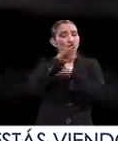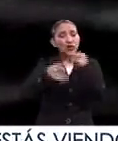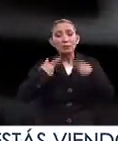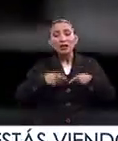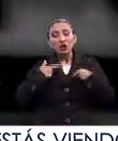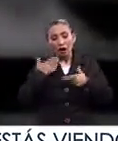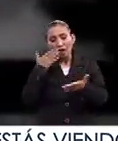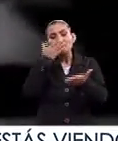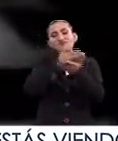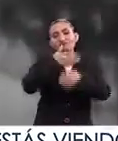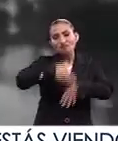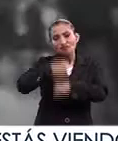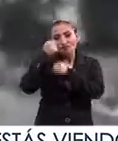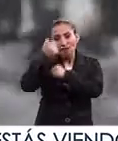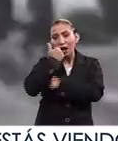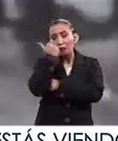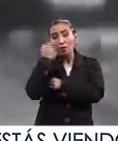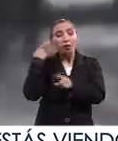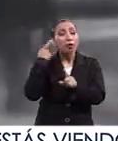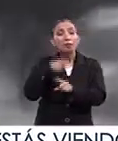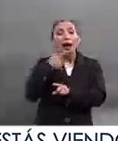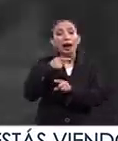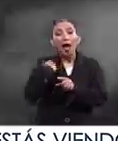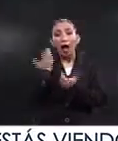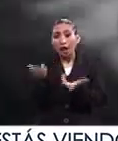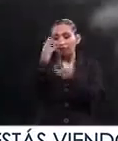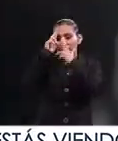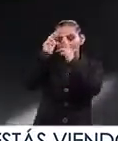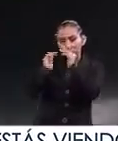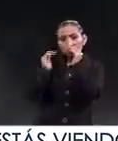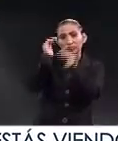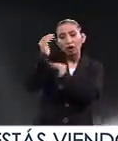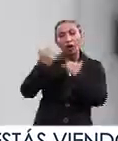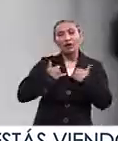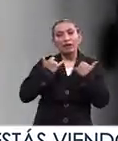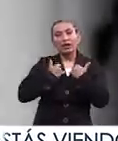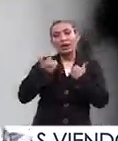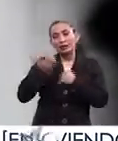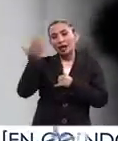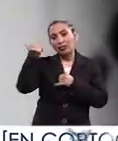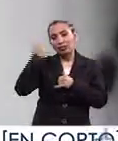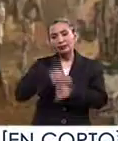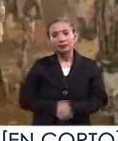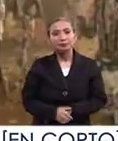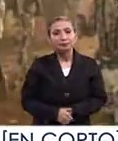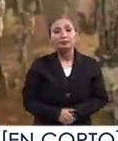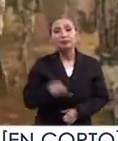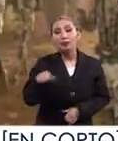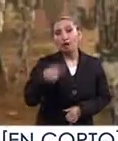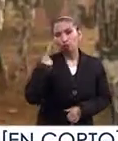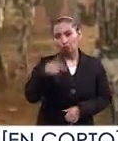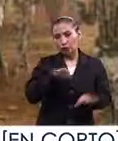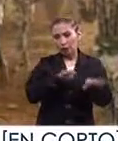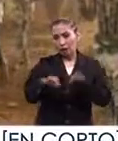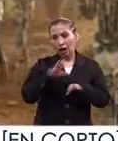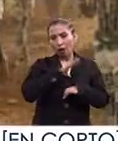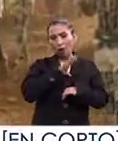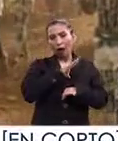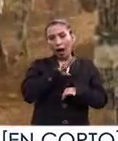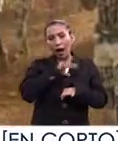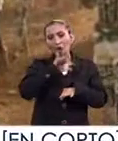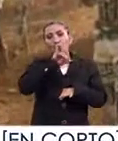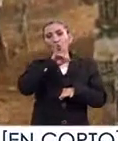los protagonistas del movimiento con la intención de rendir un homenaje a la juventud de esa época. Entre sus trabajos se